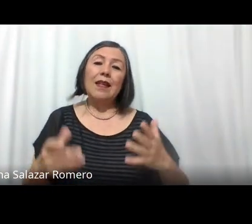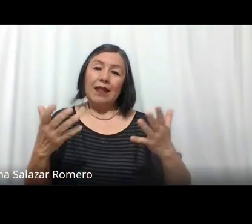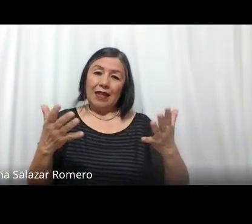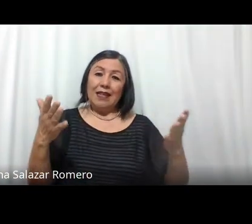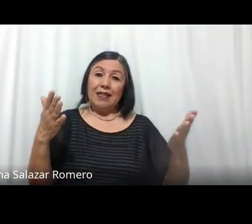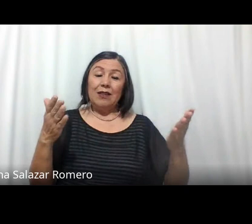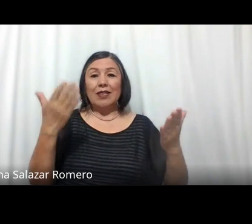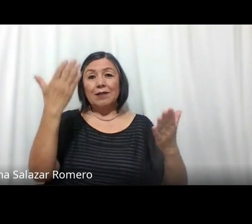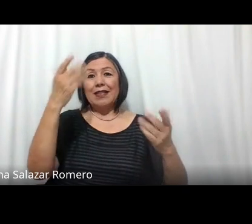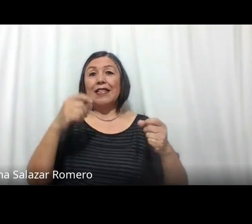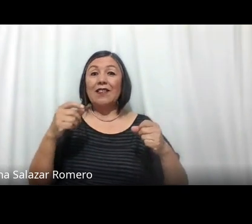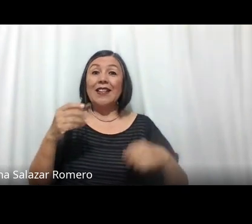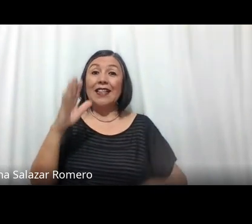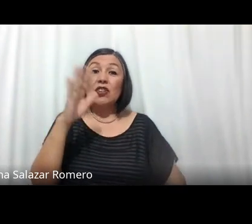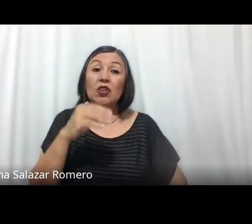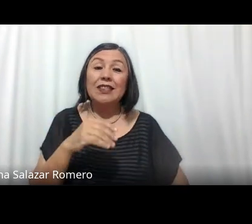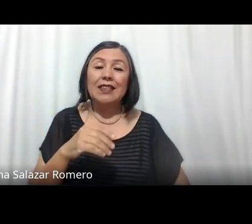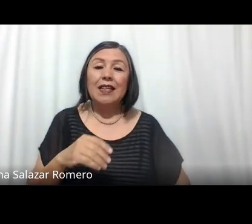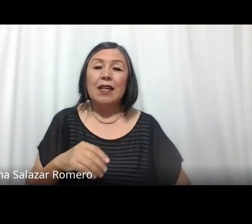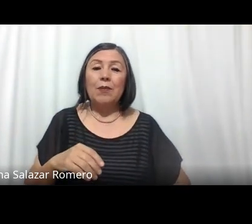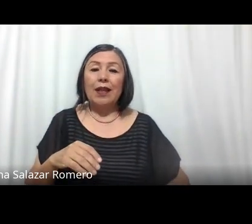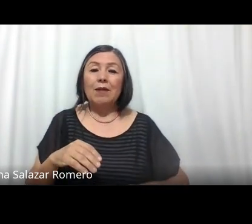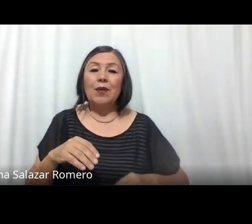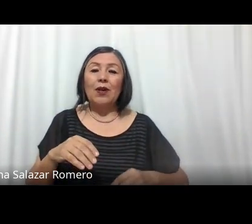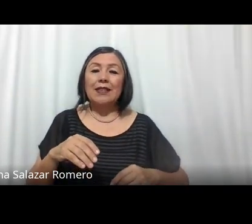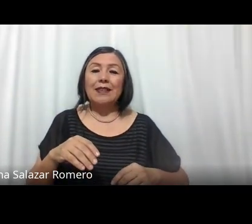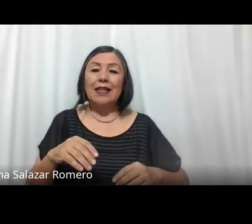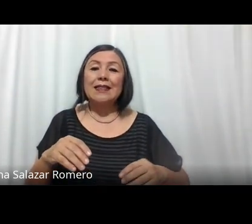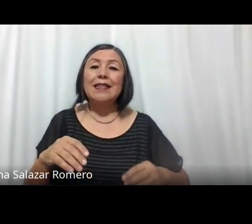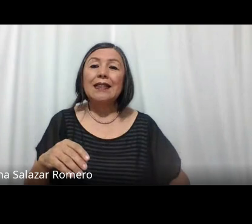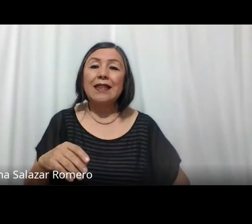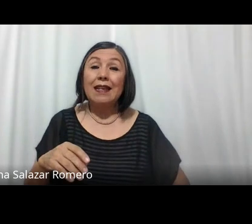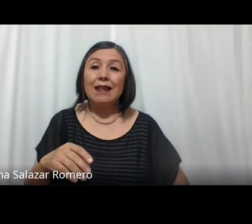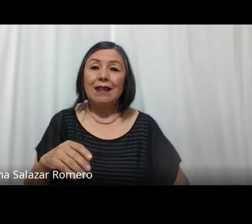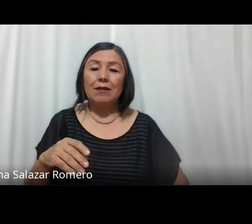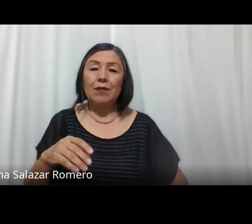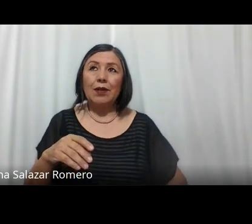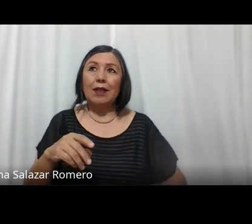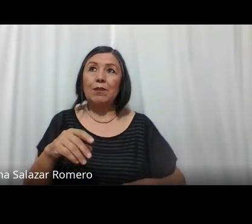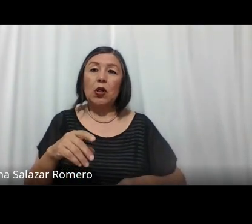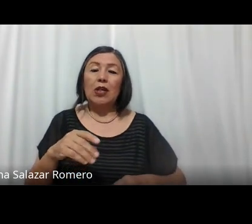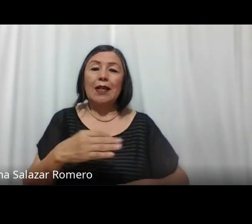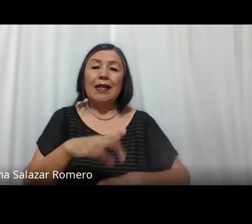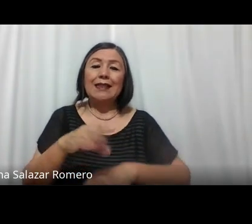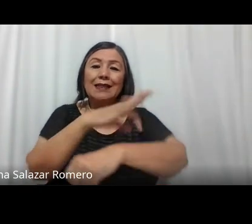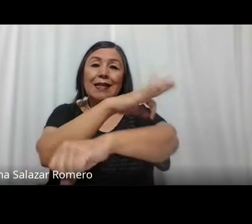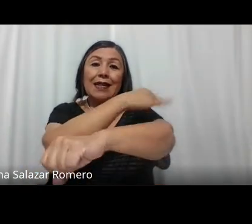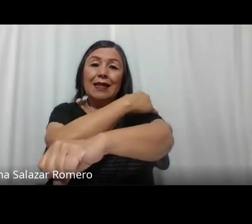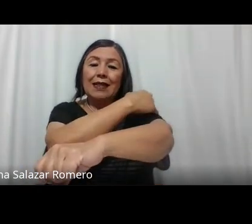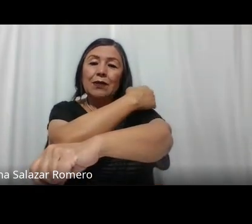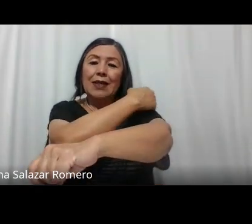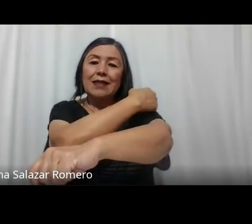Y ahí ustedes van a identificar entonces, por ejemplo, esta seña, Por ejemplo, esta